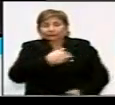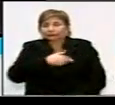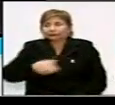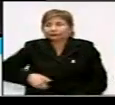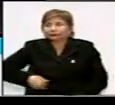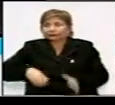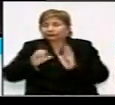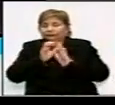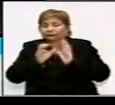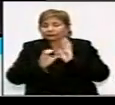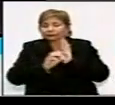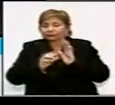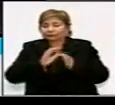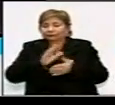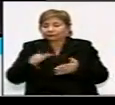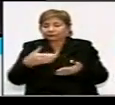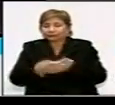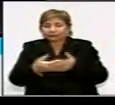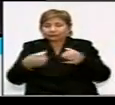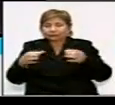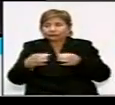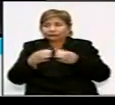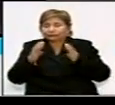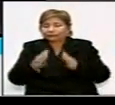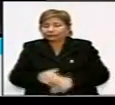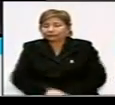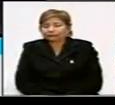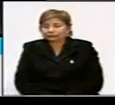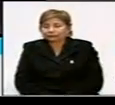de constitución y a todos los pobrecitos